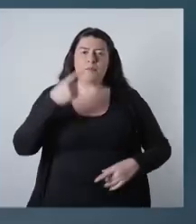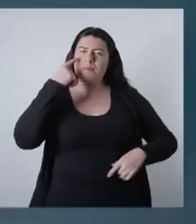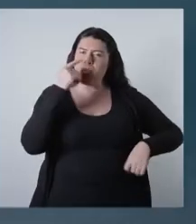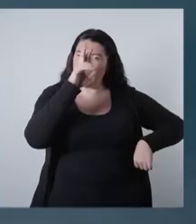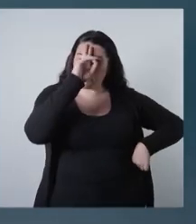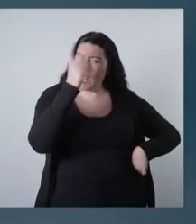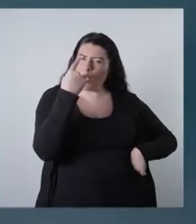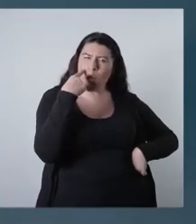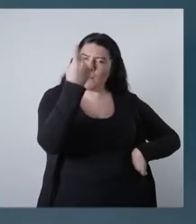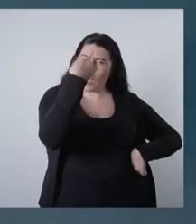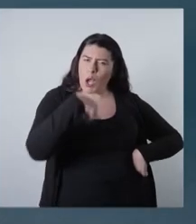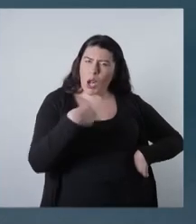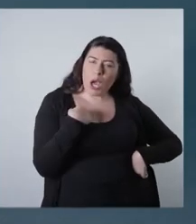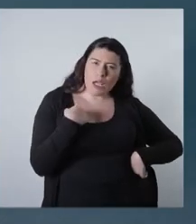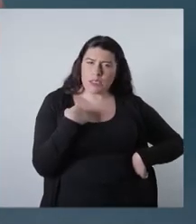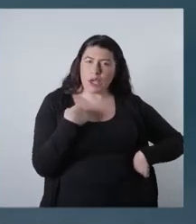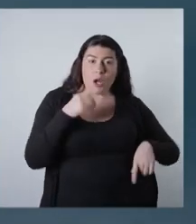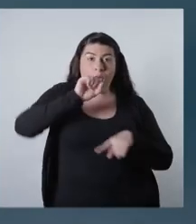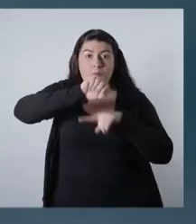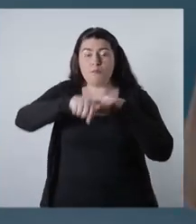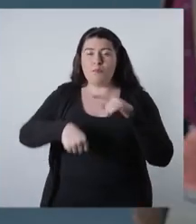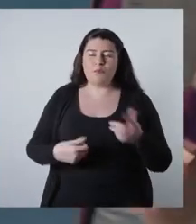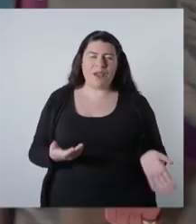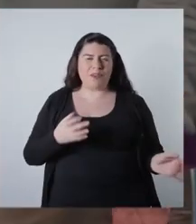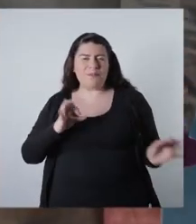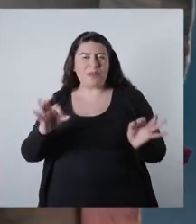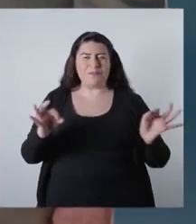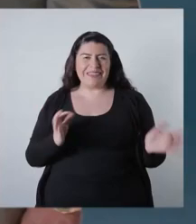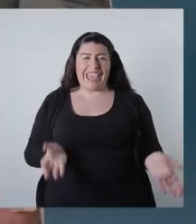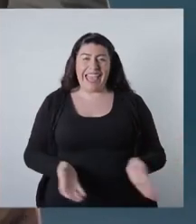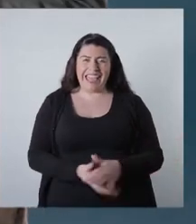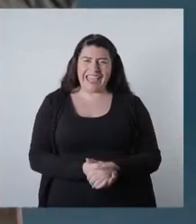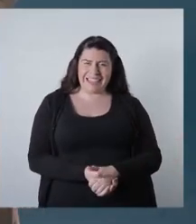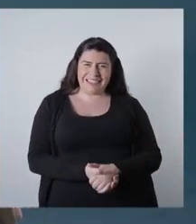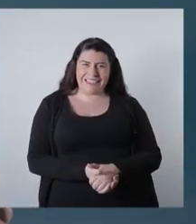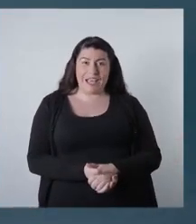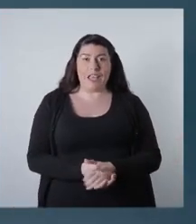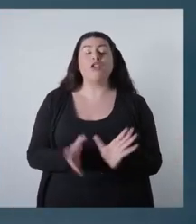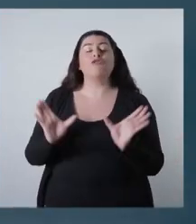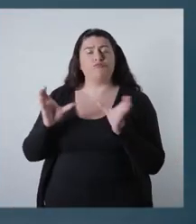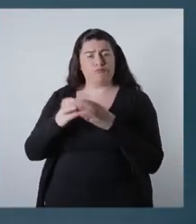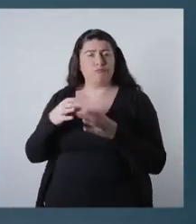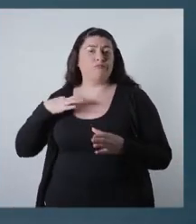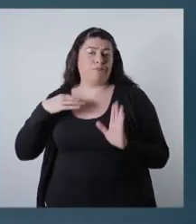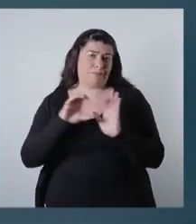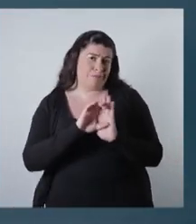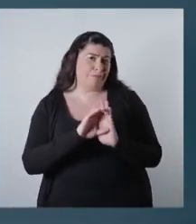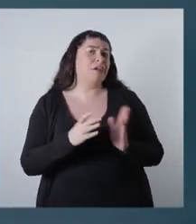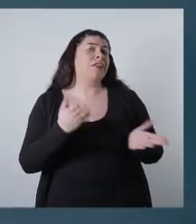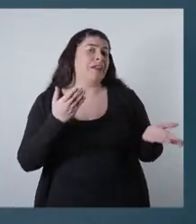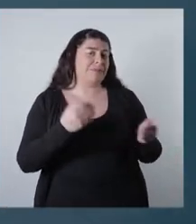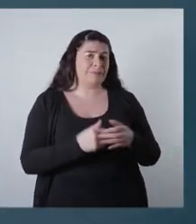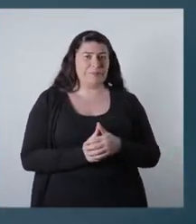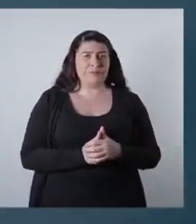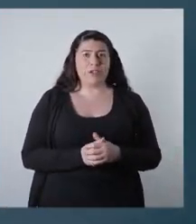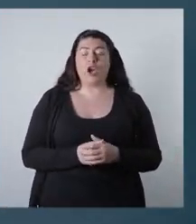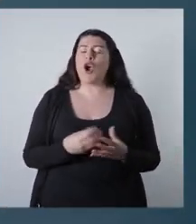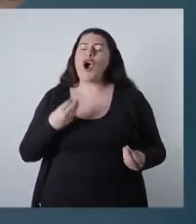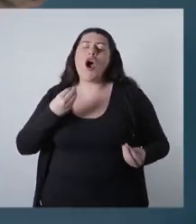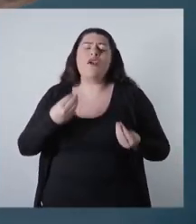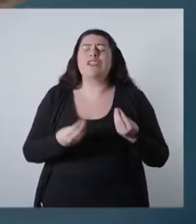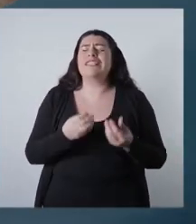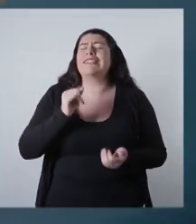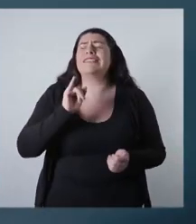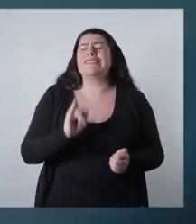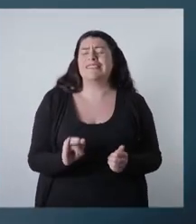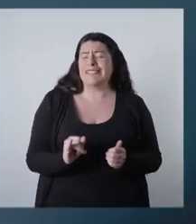Me extraña, araña, que siendo mosca no me reconozca con el apruebo, mamita. Y convención constitucional, pues, mijita. Of course